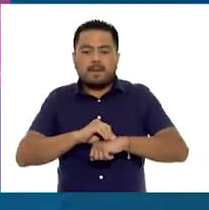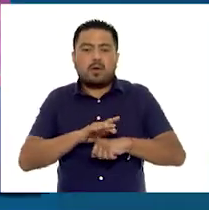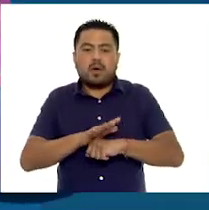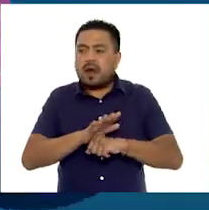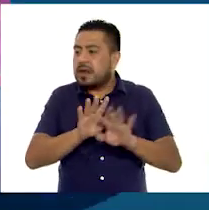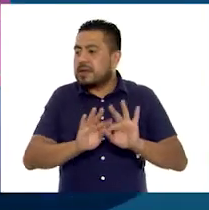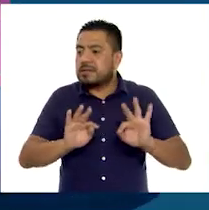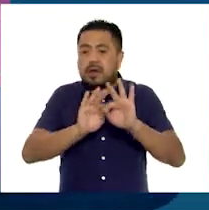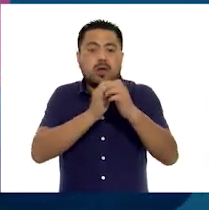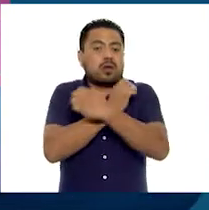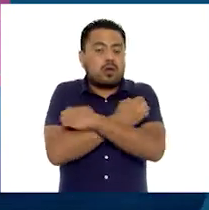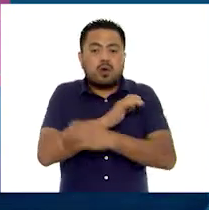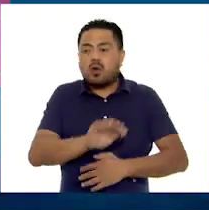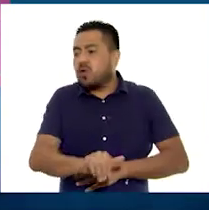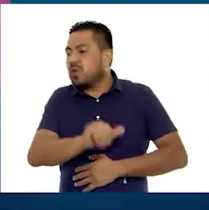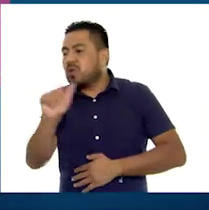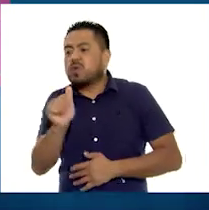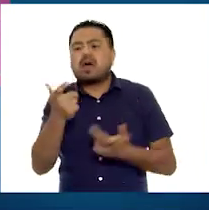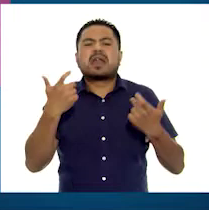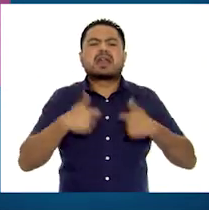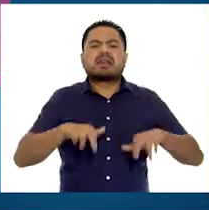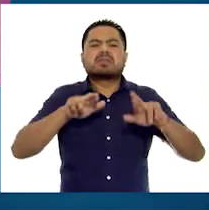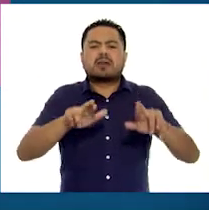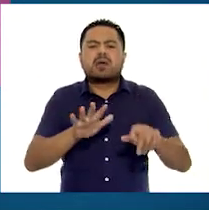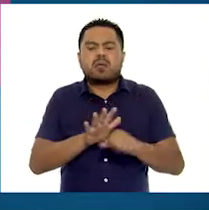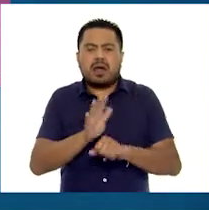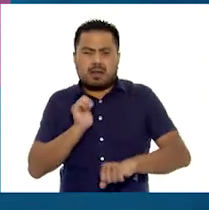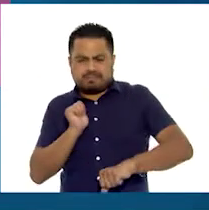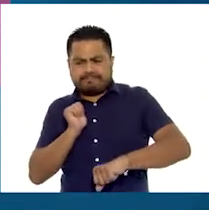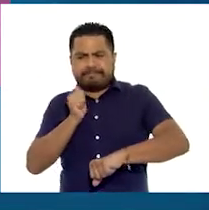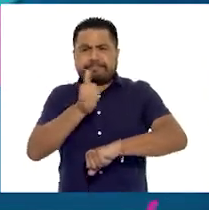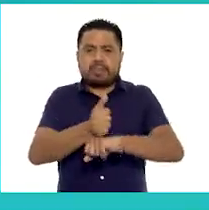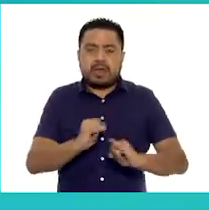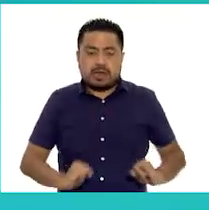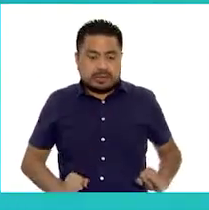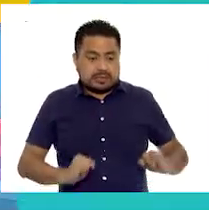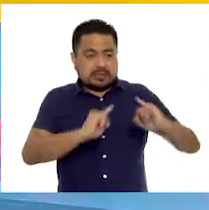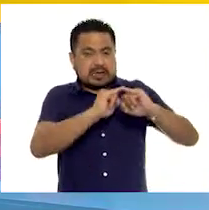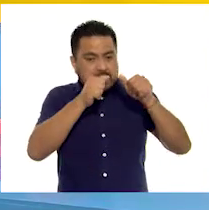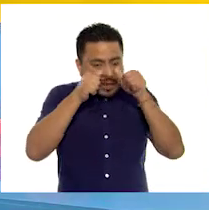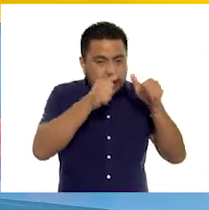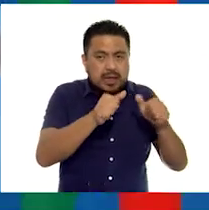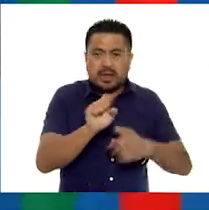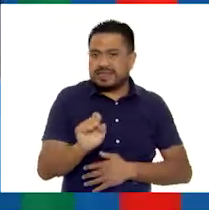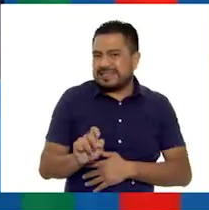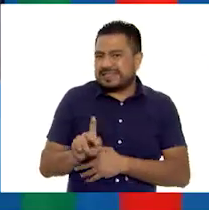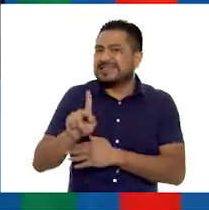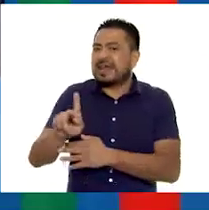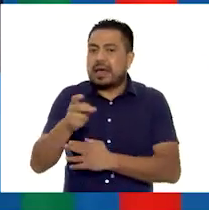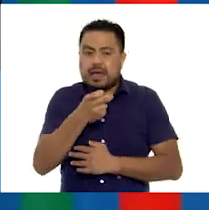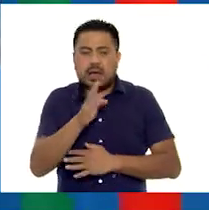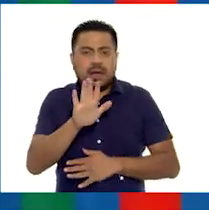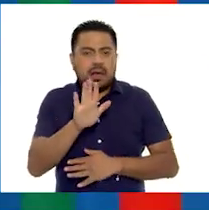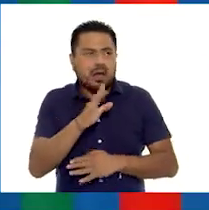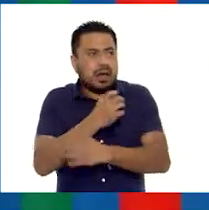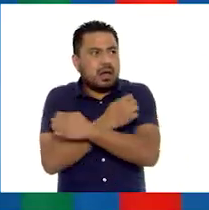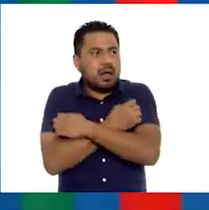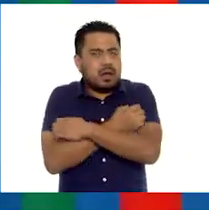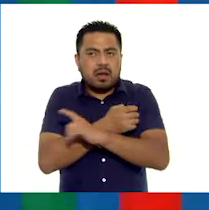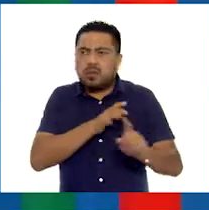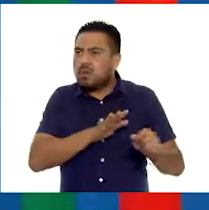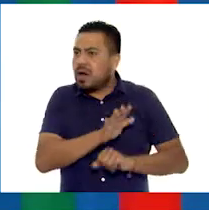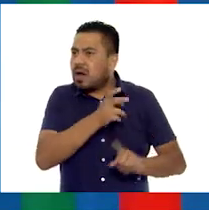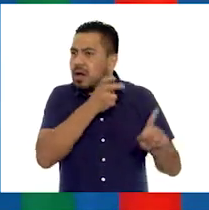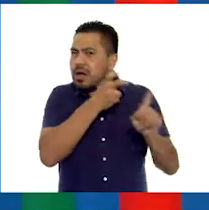educación que representa la consolidación de la institución dedicada a la educación pública entonces la educación es uno de